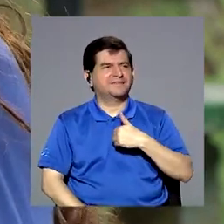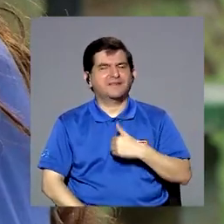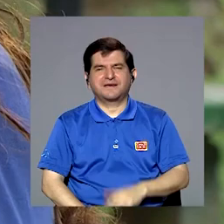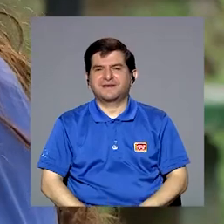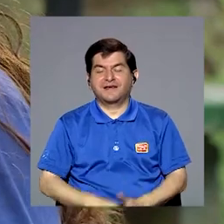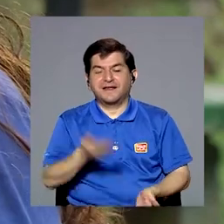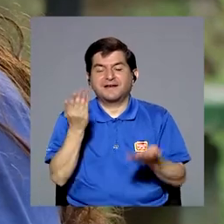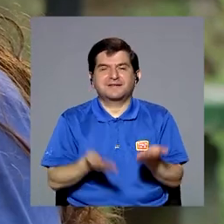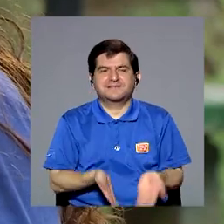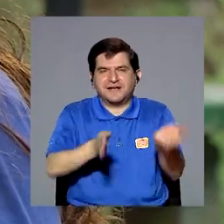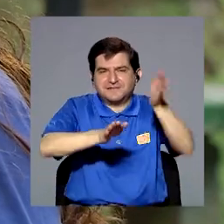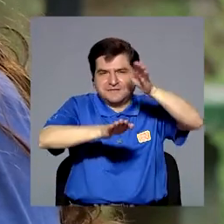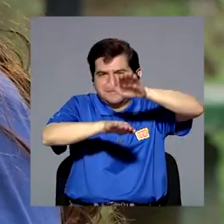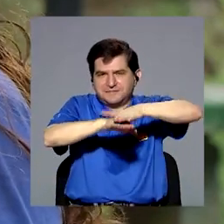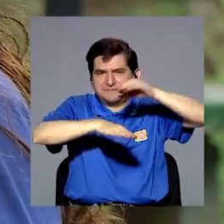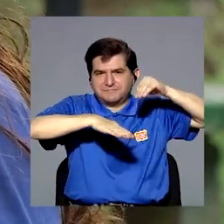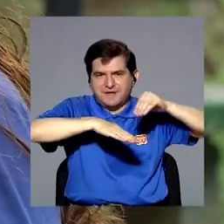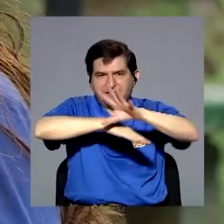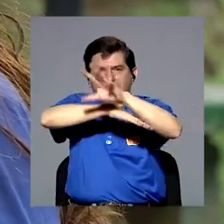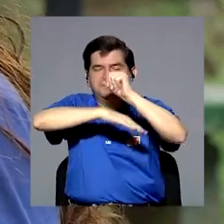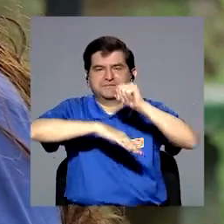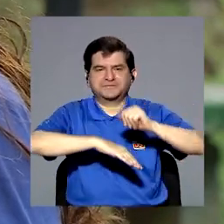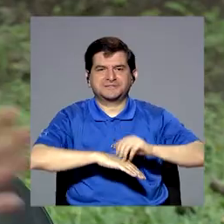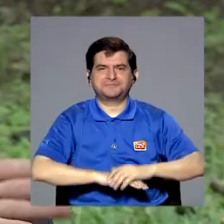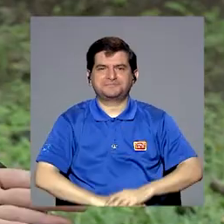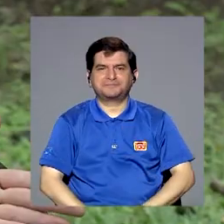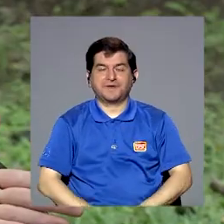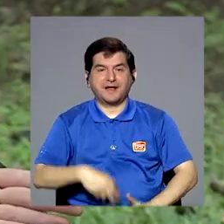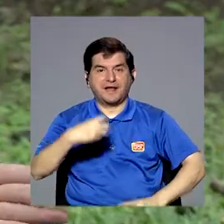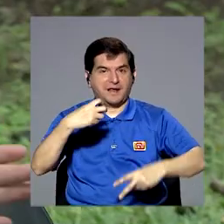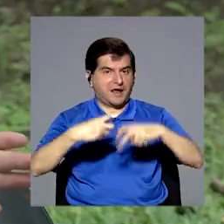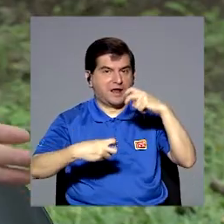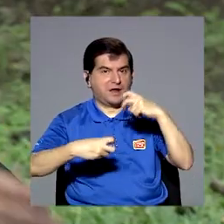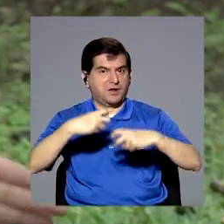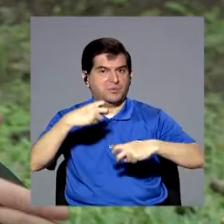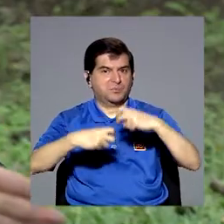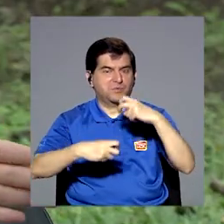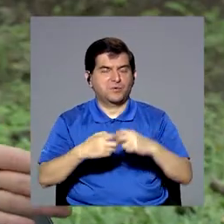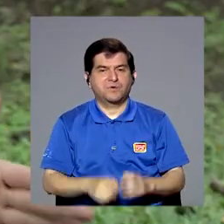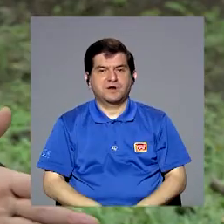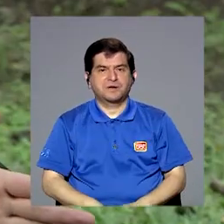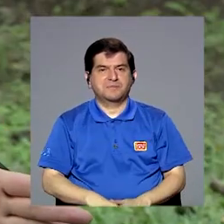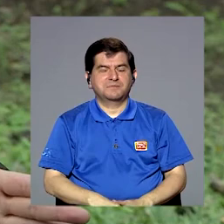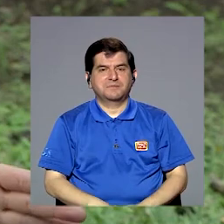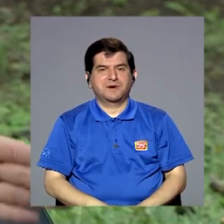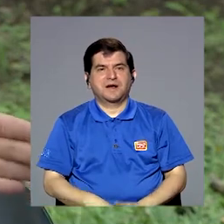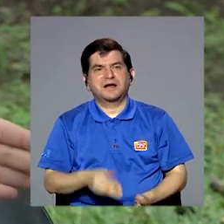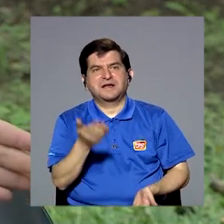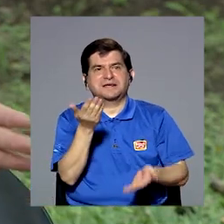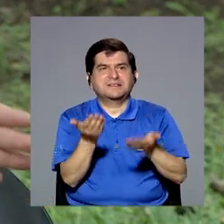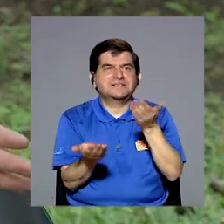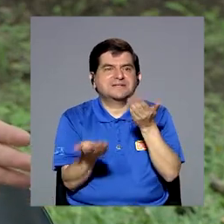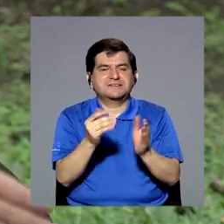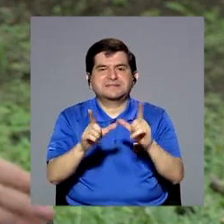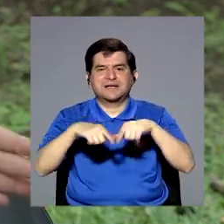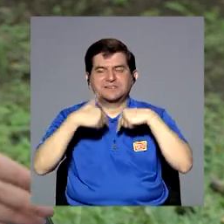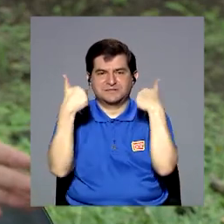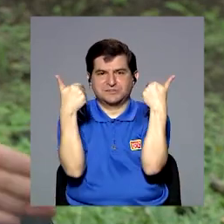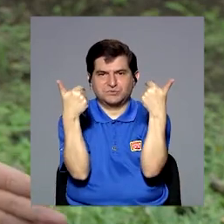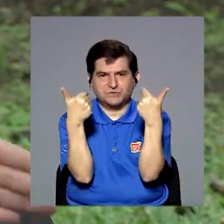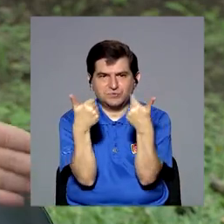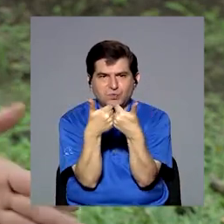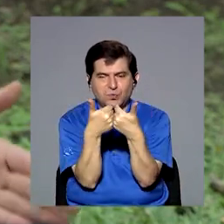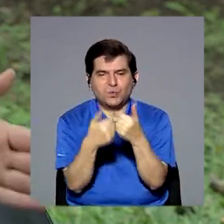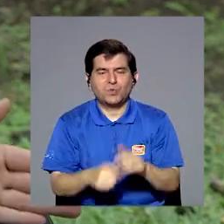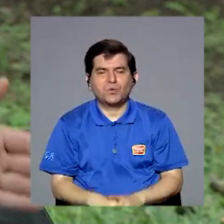ciertas artimañas tal vez de influenciarse. Sí, el problema es cuando van más allá o cuando los grupos, digamos,